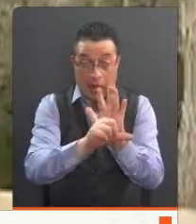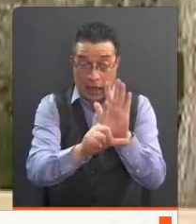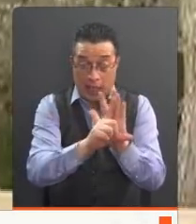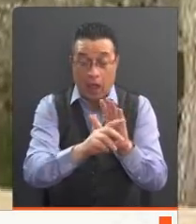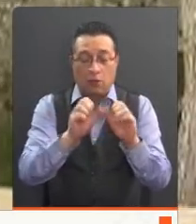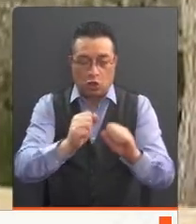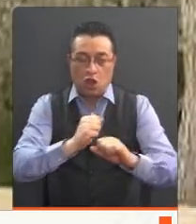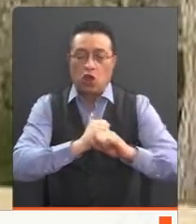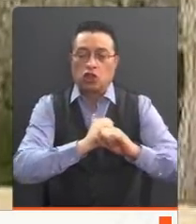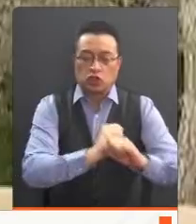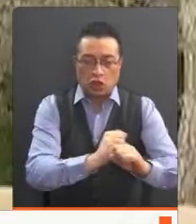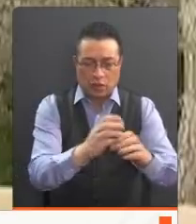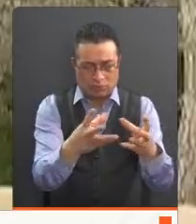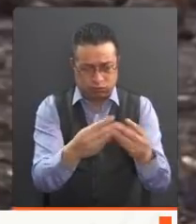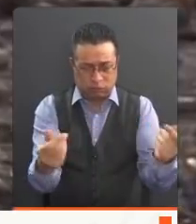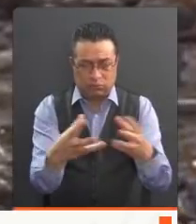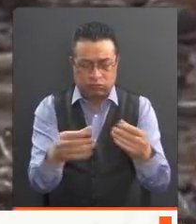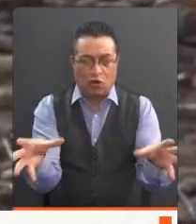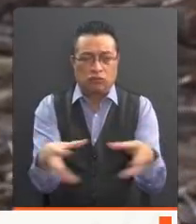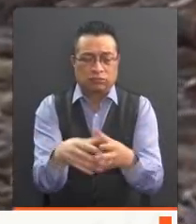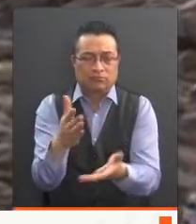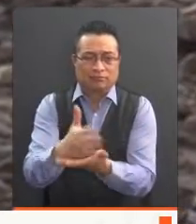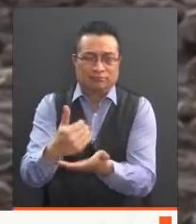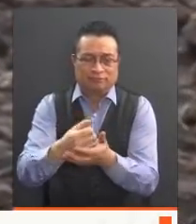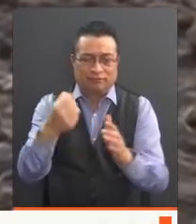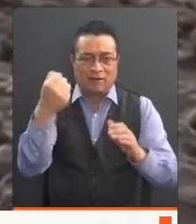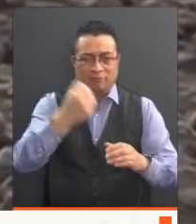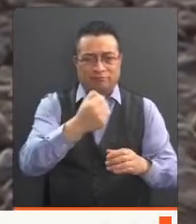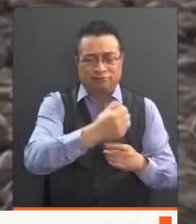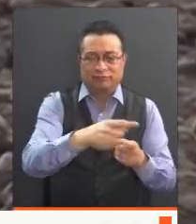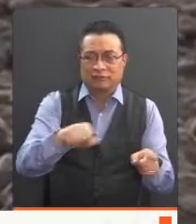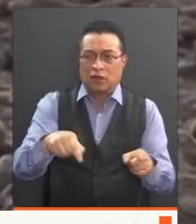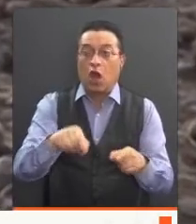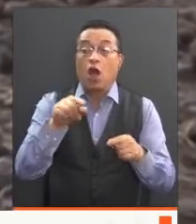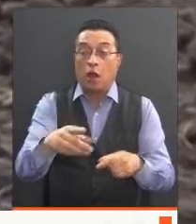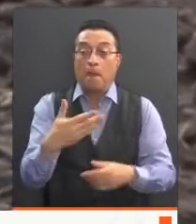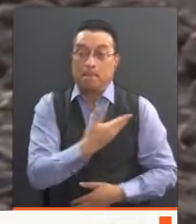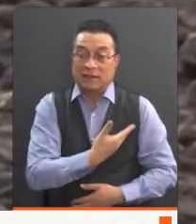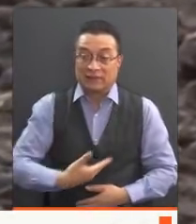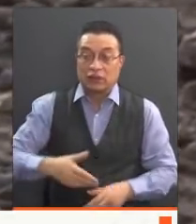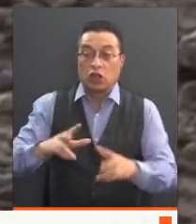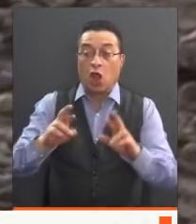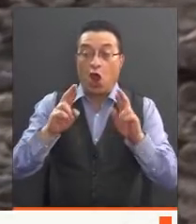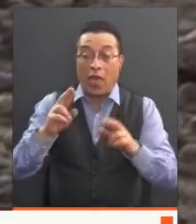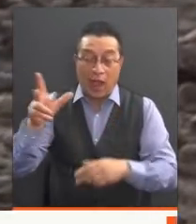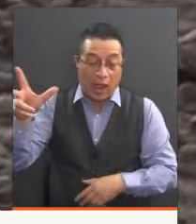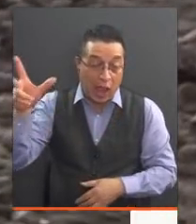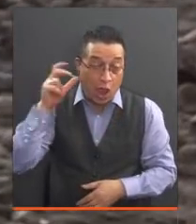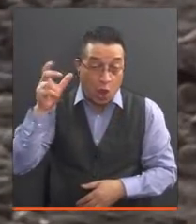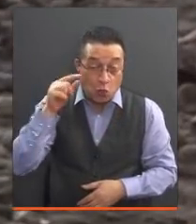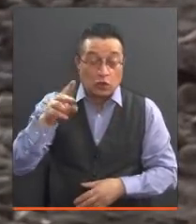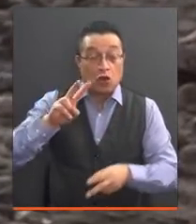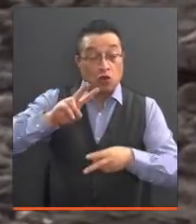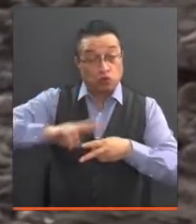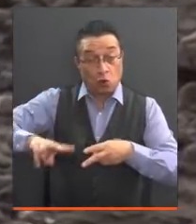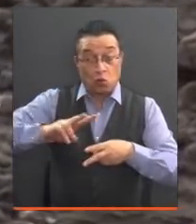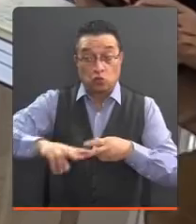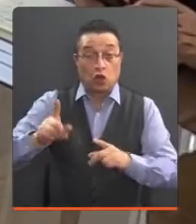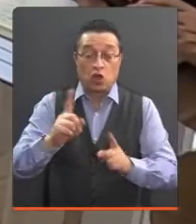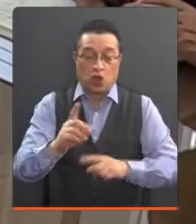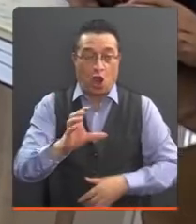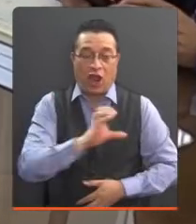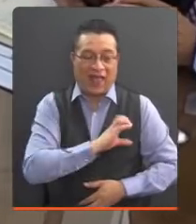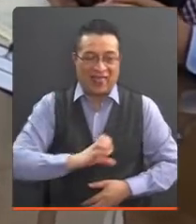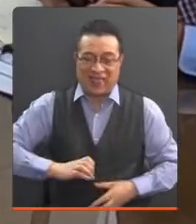y desarticular el crimen organizado. Esperamos que nuestro presidente escuche que la solución no se encuentra en el estado de excepción.